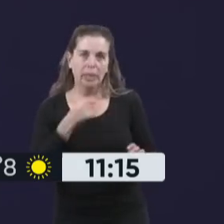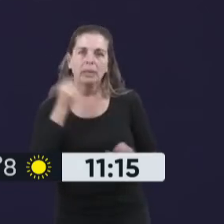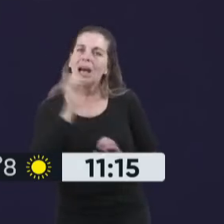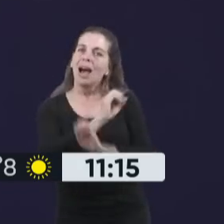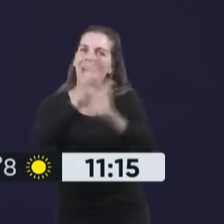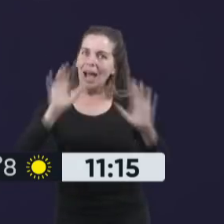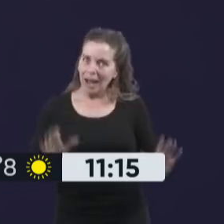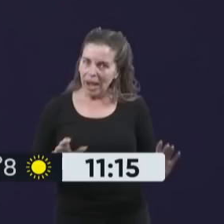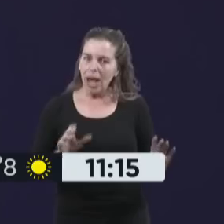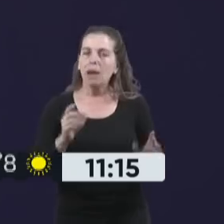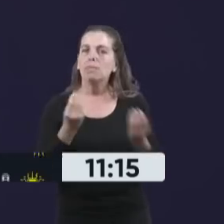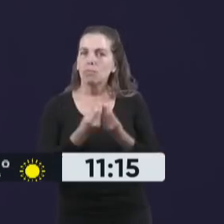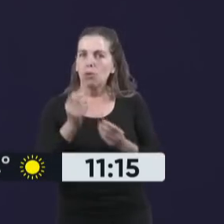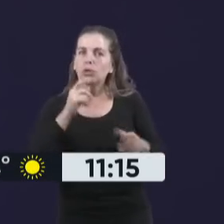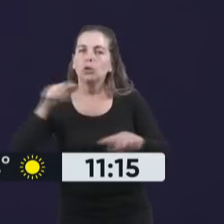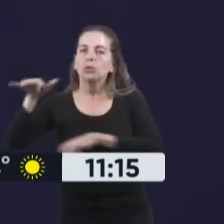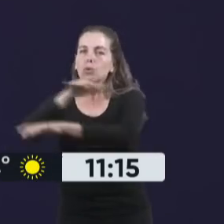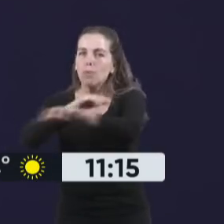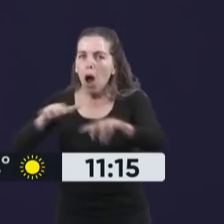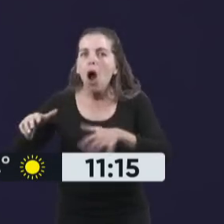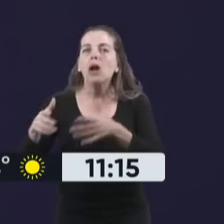más allá de lo que han dicho muchos,